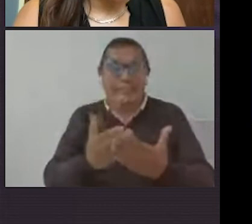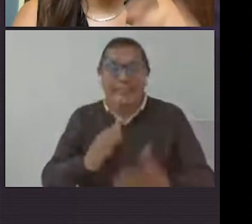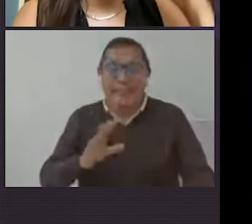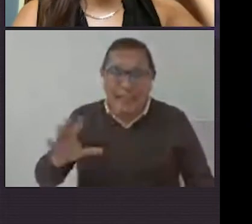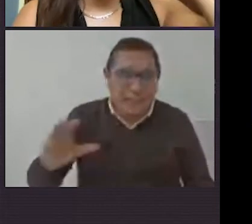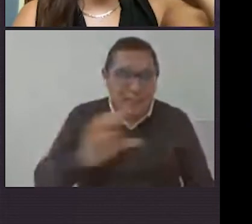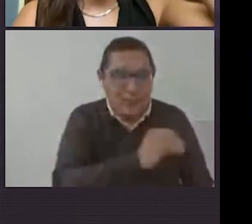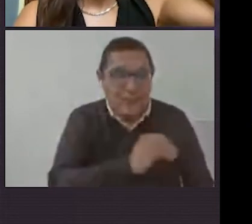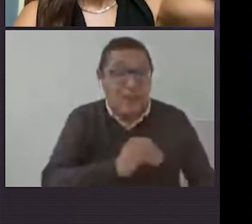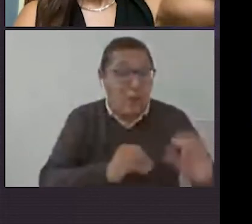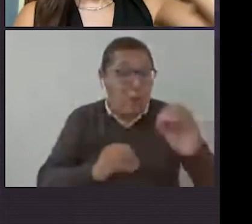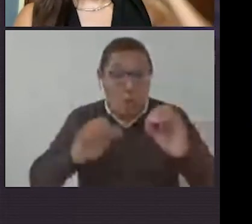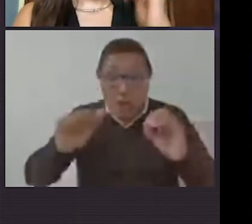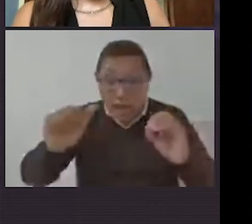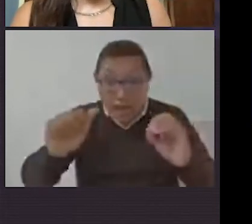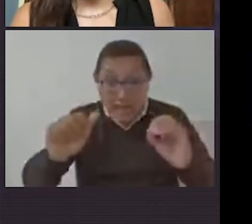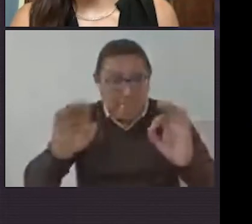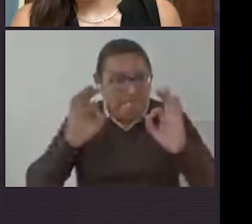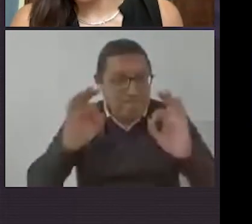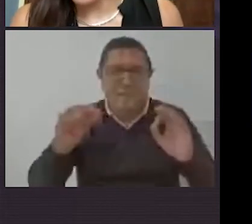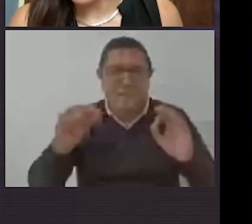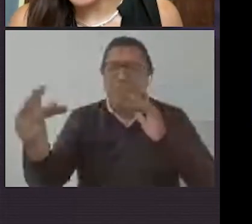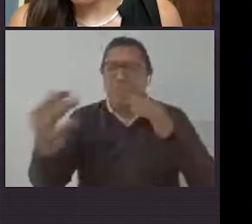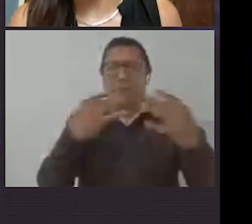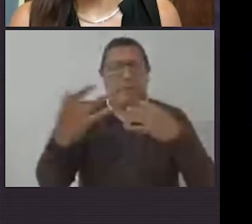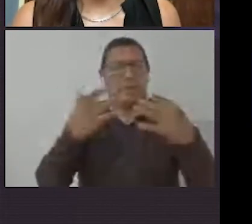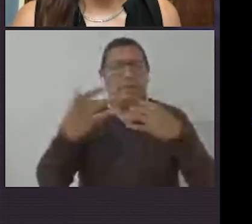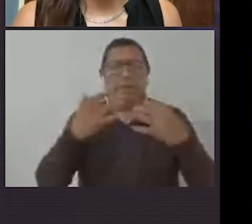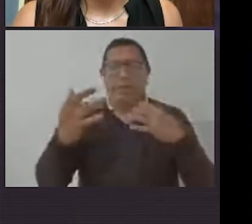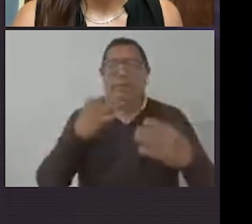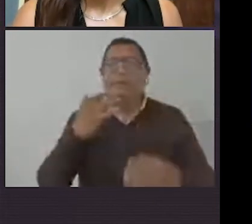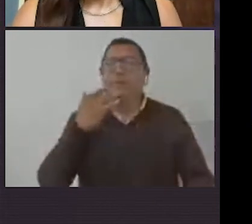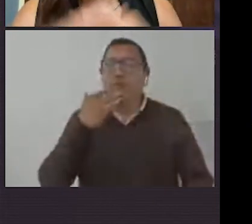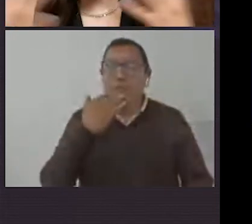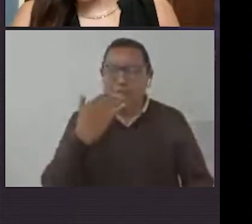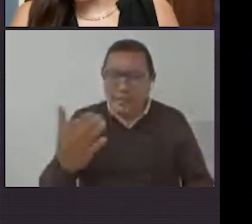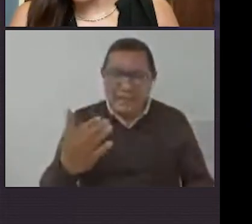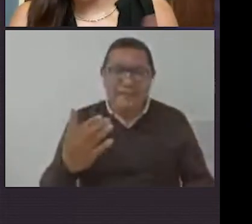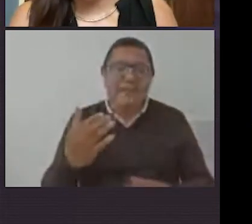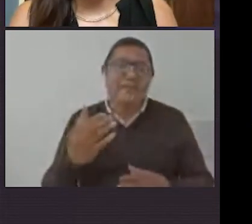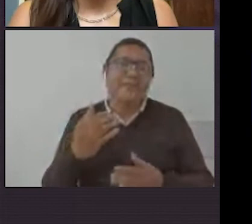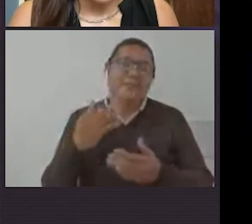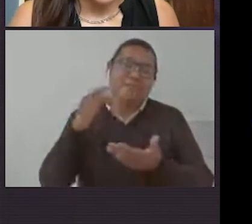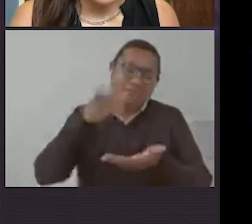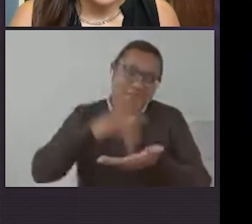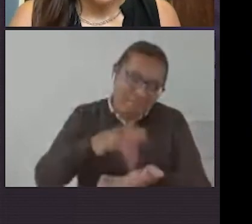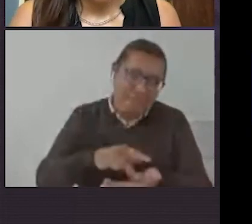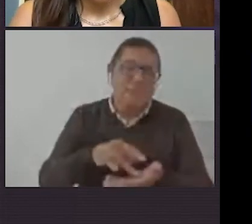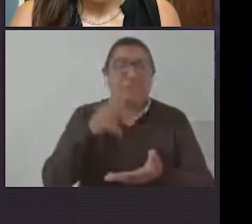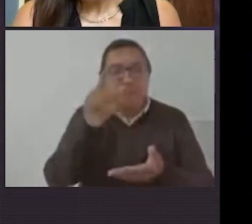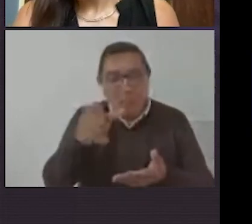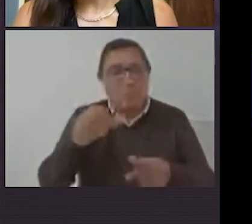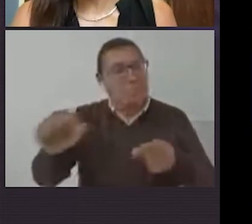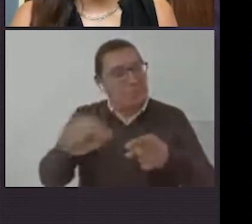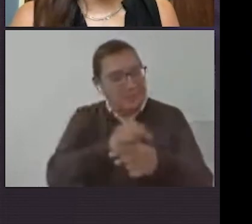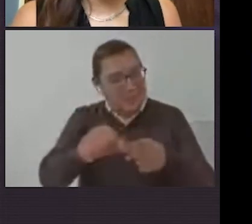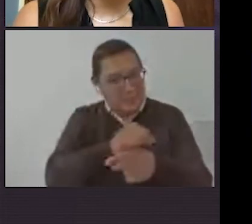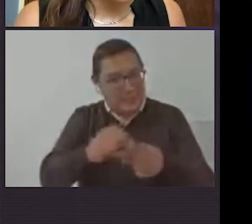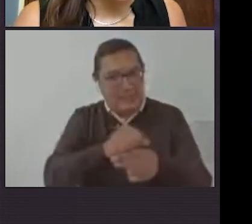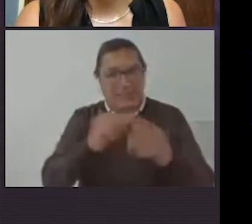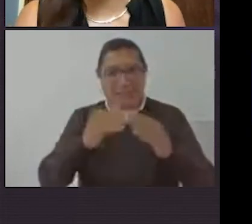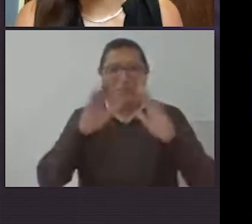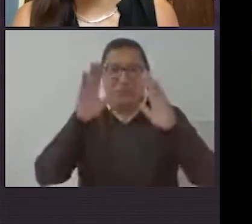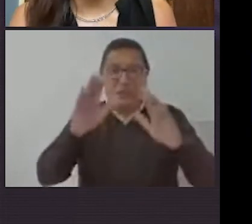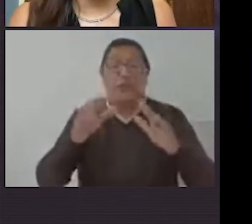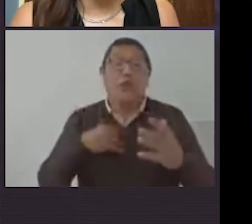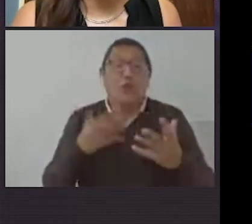aquí conectados. Muchas gracias por estar aquí, por hacer los ejercicios desde su casa. Los quiero